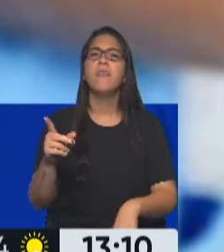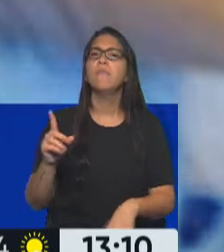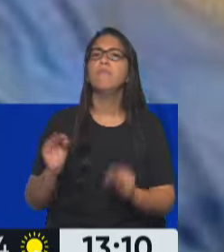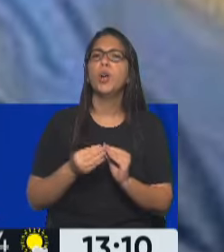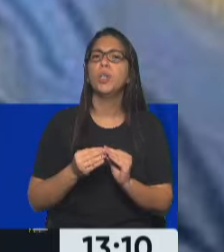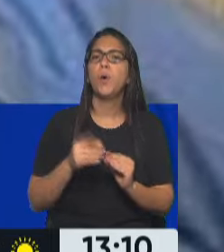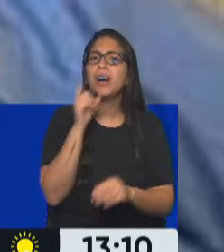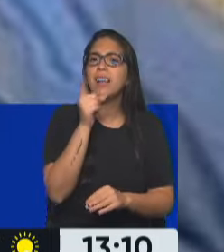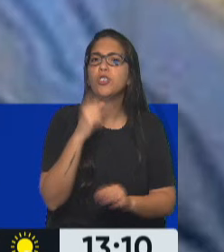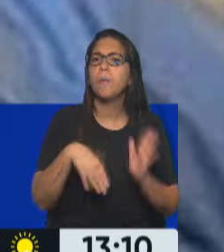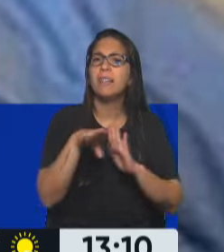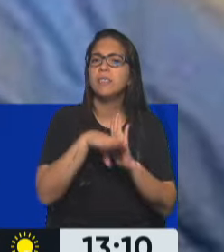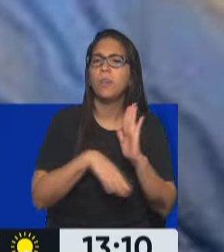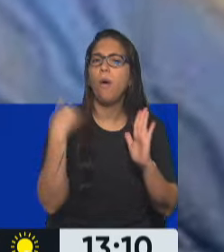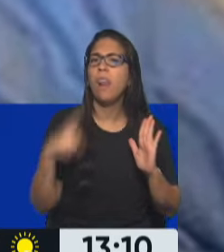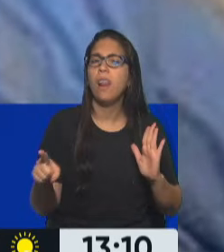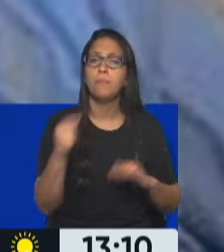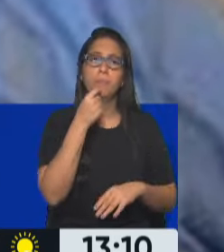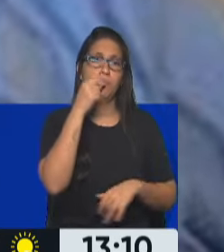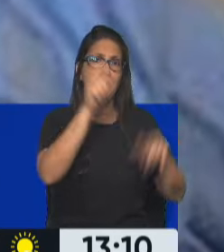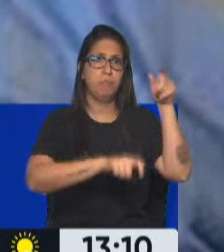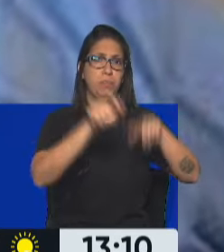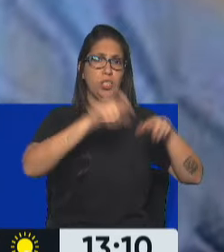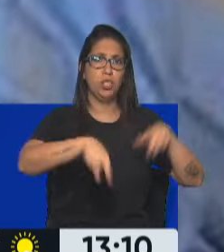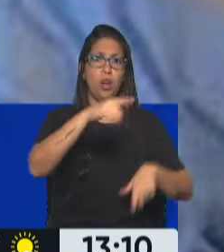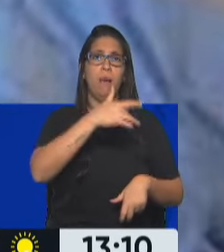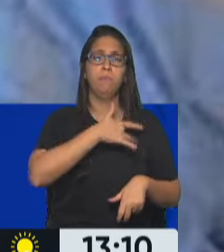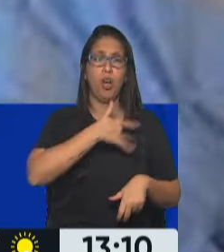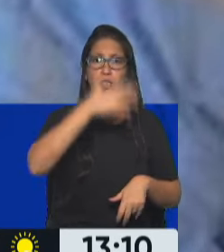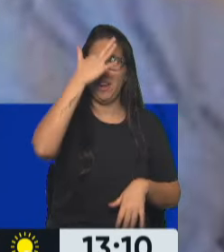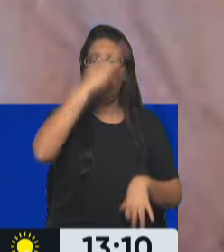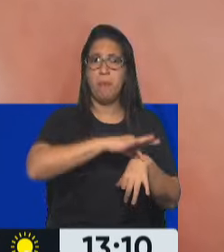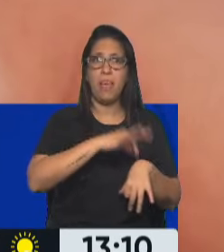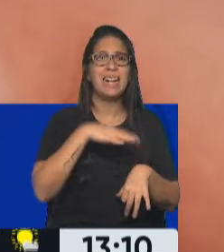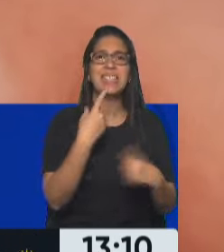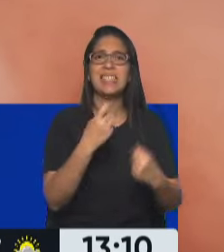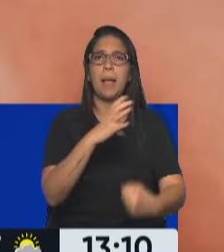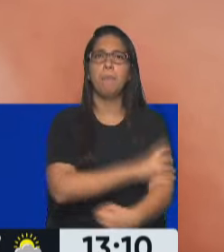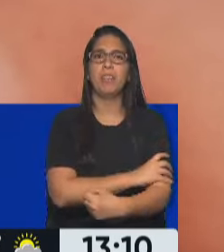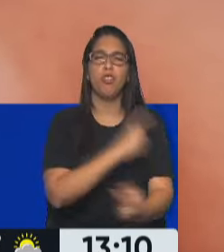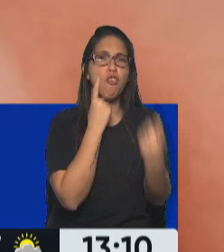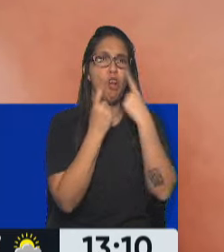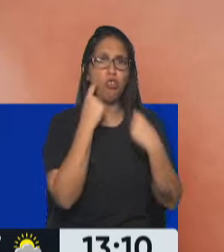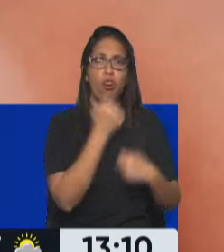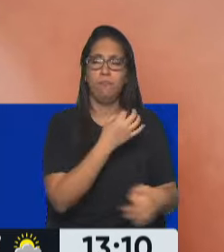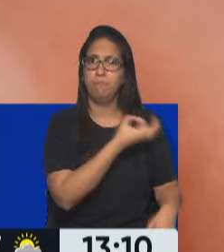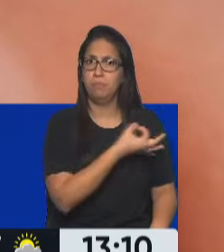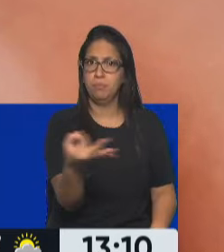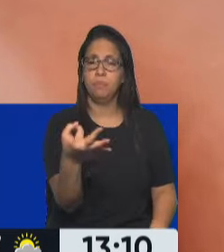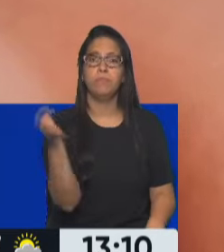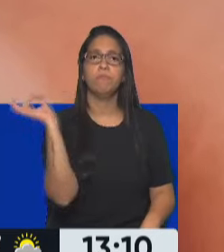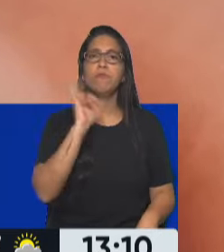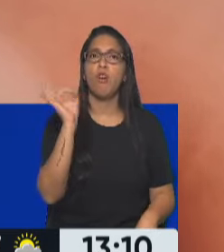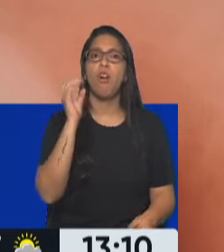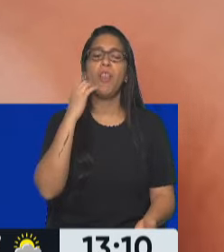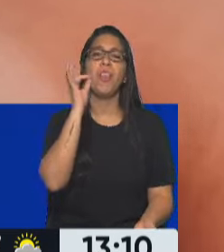factores de riesgo son En aquellos pacientes que ya tienen enfermedad conocida un excelente control de la presión arterial un control eh de la